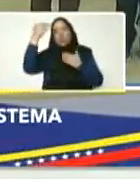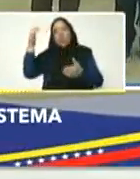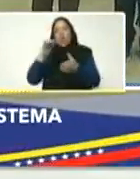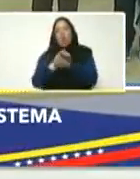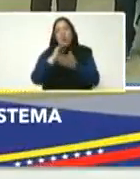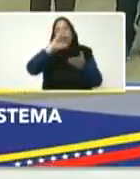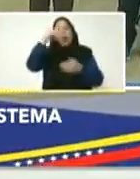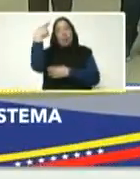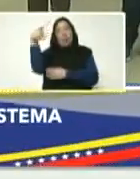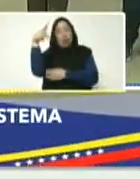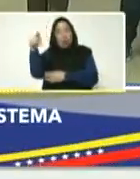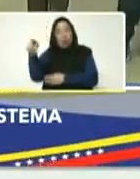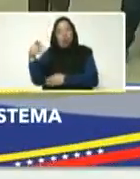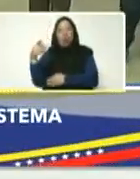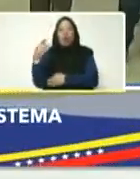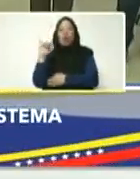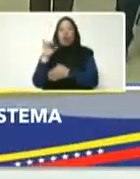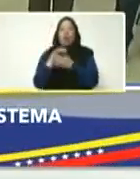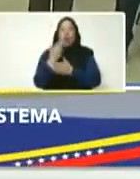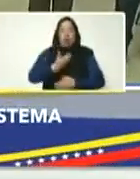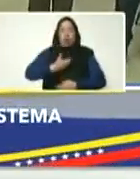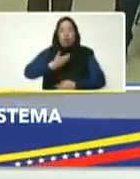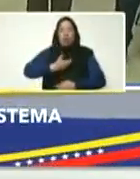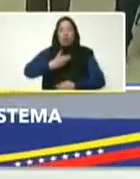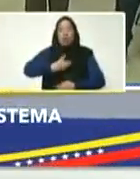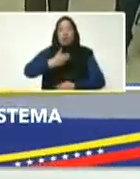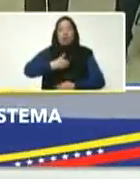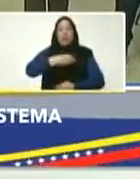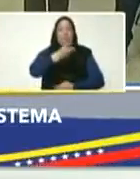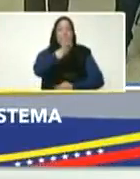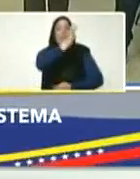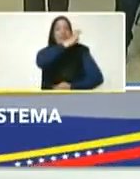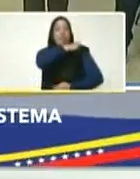Caricuao, allá está la almiranta en jefa,